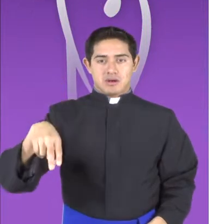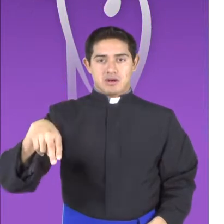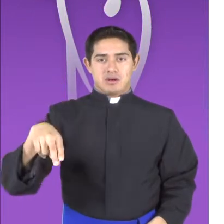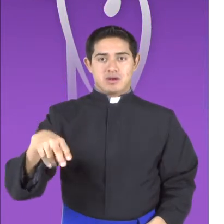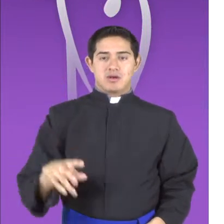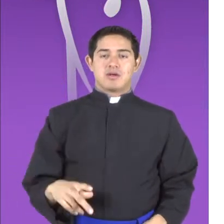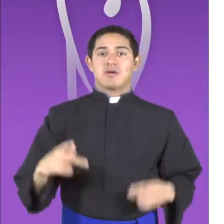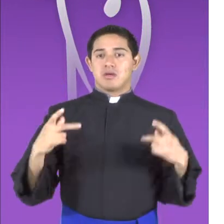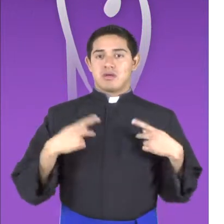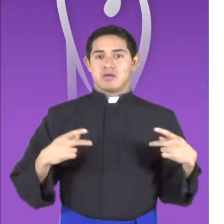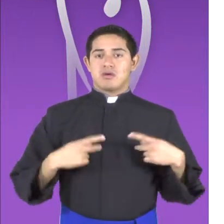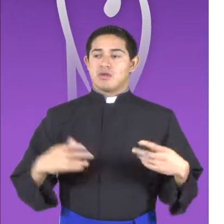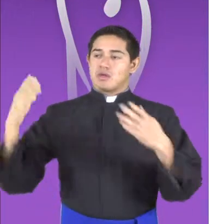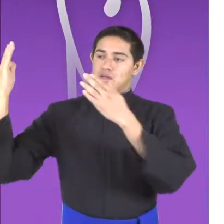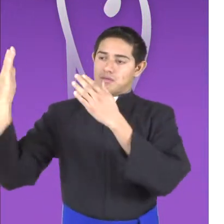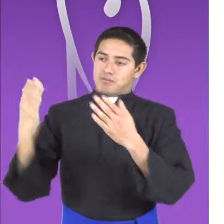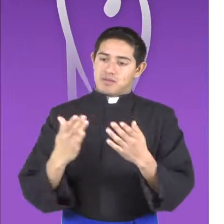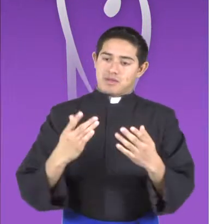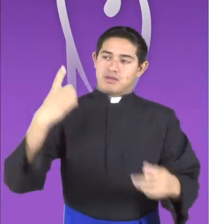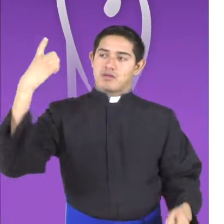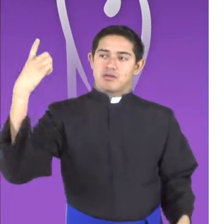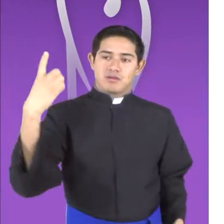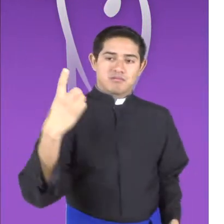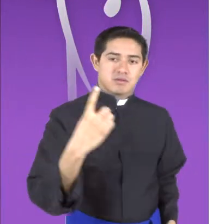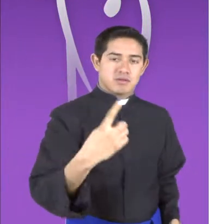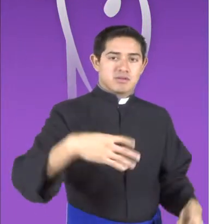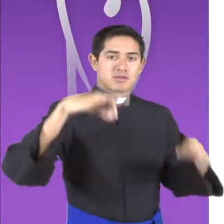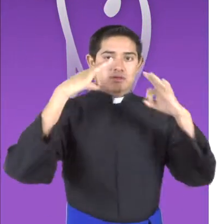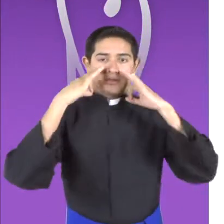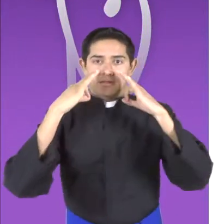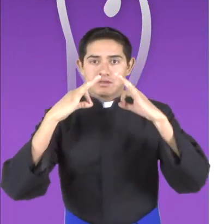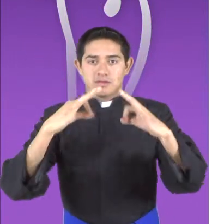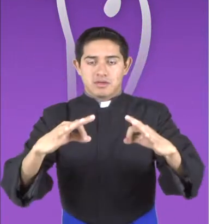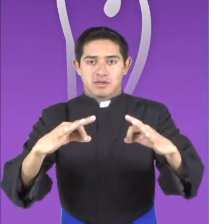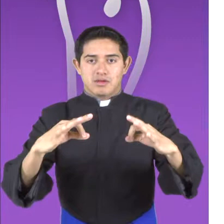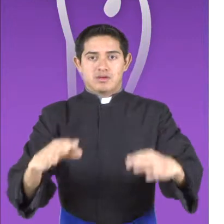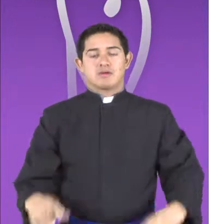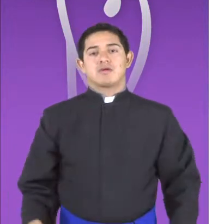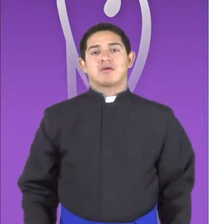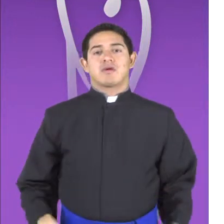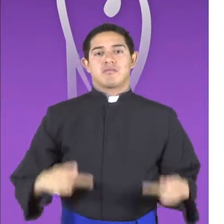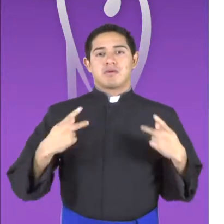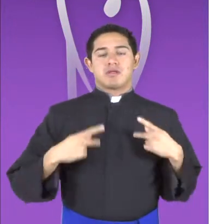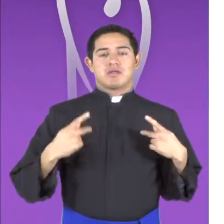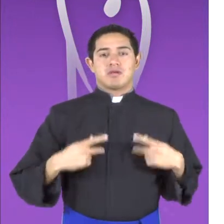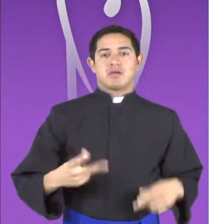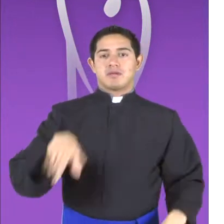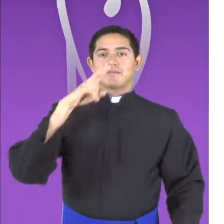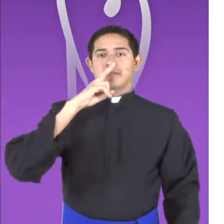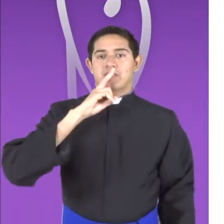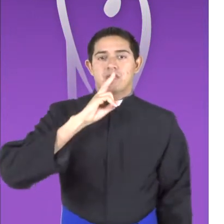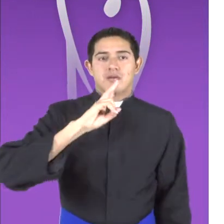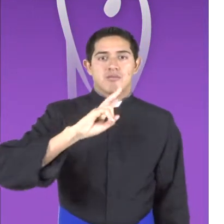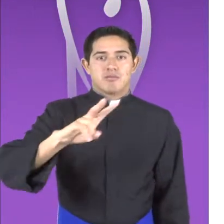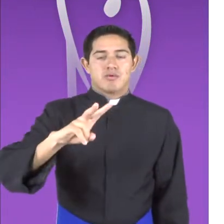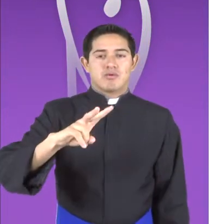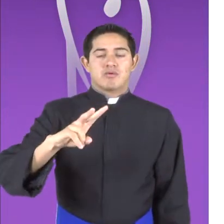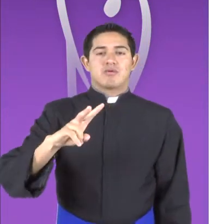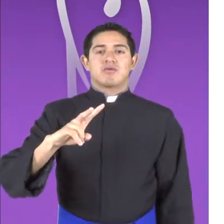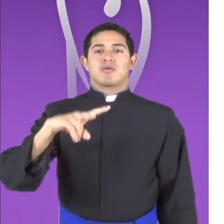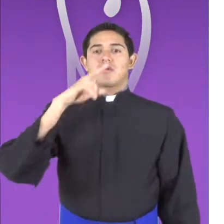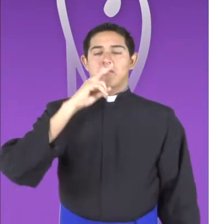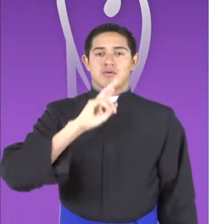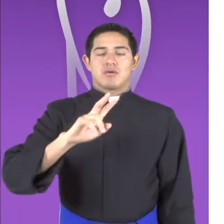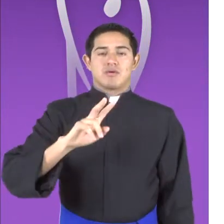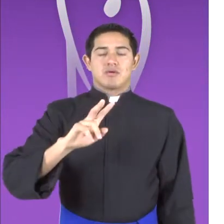sean enviados, que sean testigos, hacen falta personas que sean voz, voz